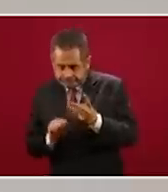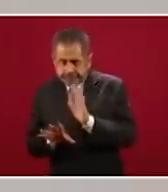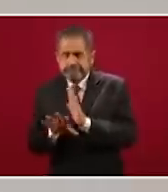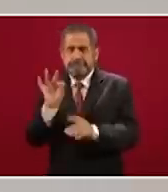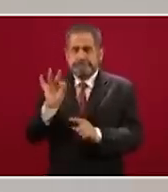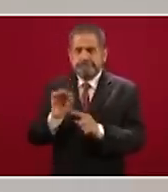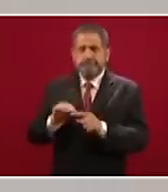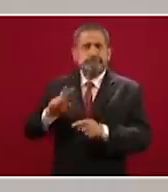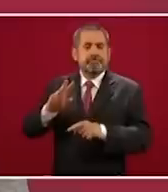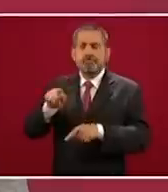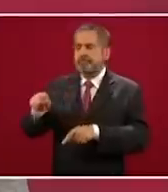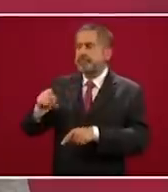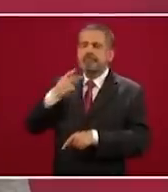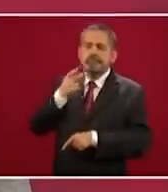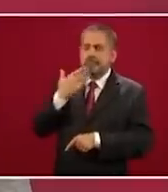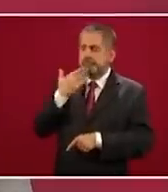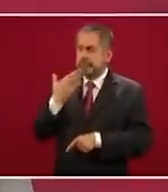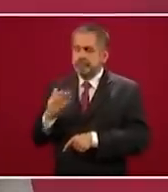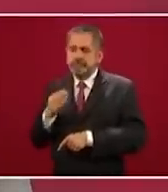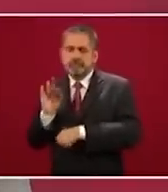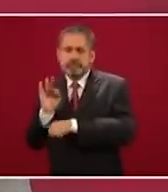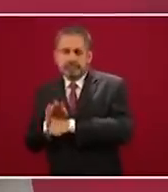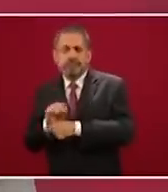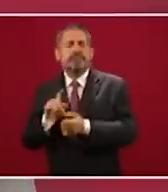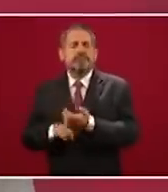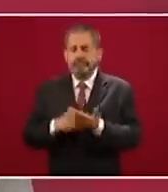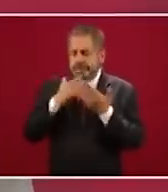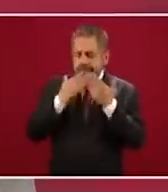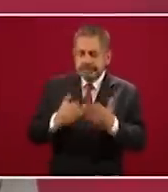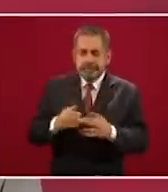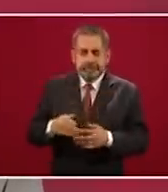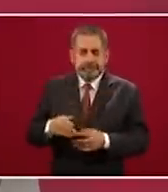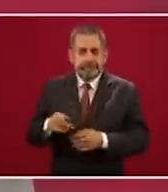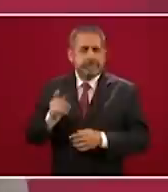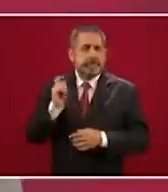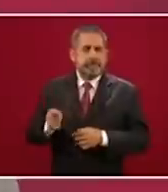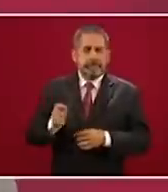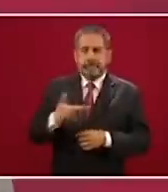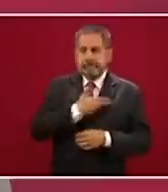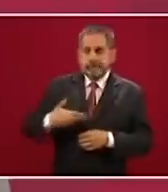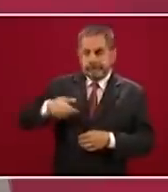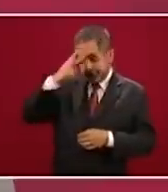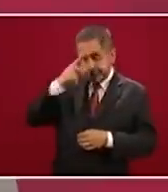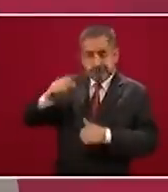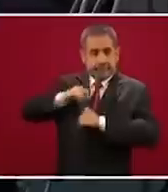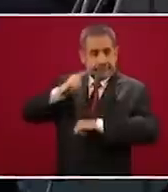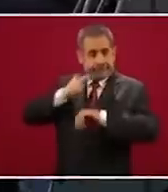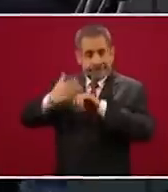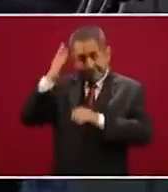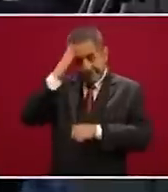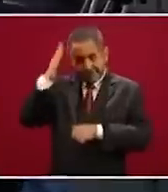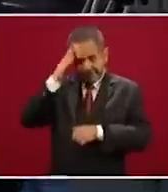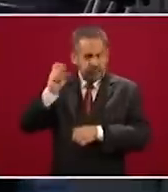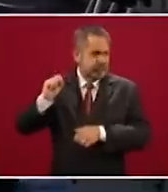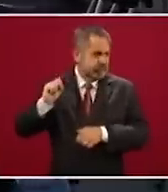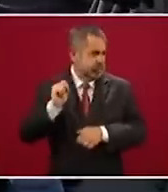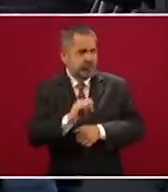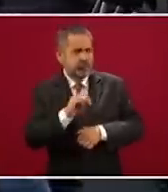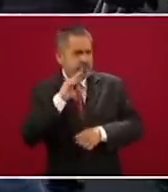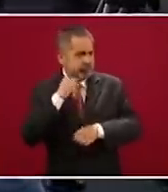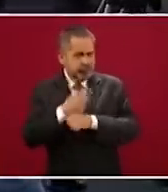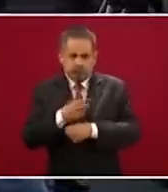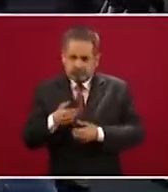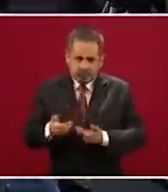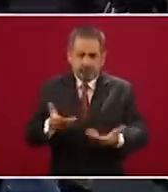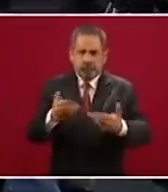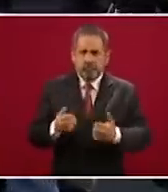voluntad política de la autoridad sanitaria número uno, que es el presidente de la República, y por supuesto con la orientación